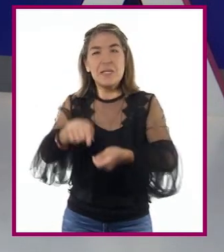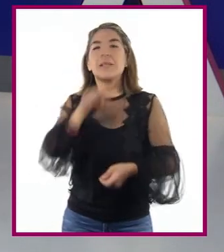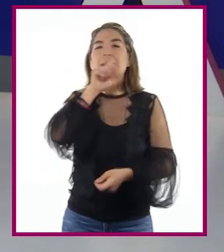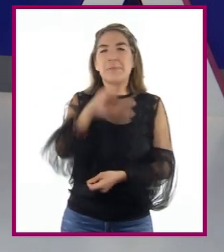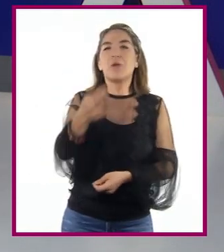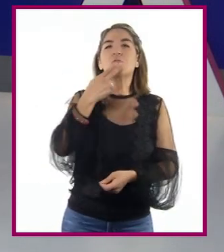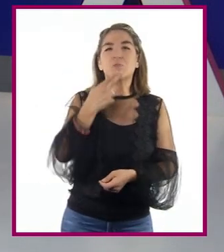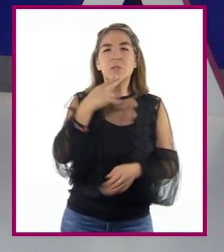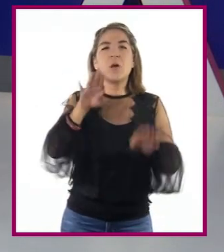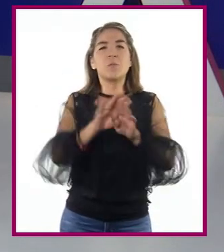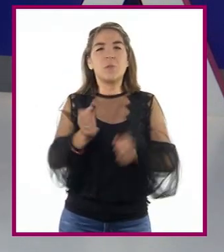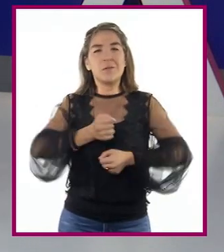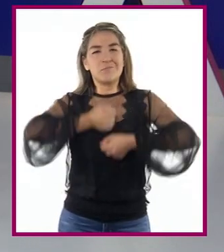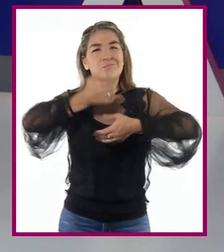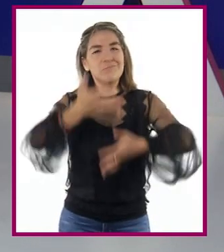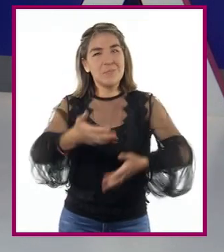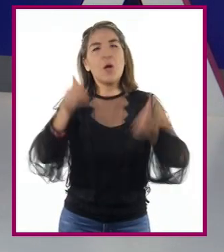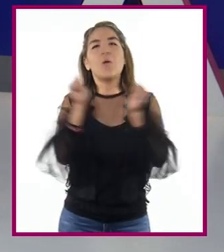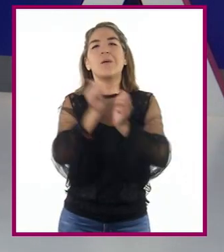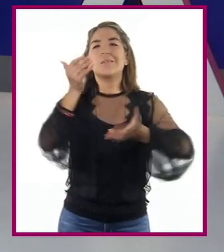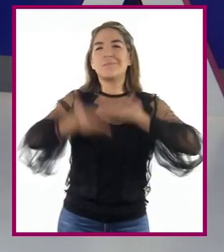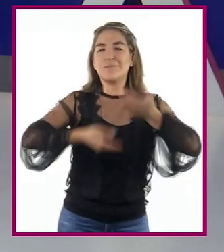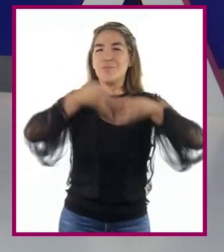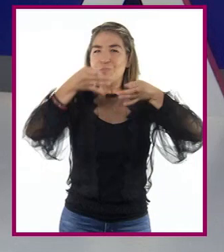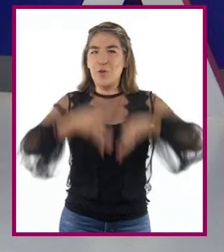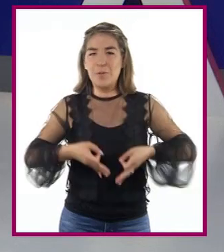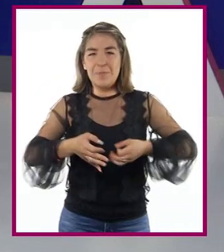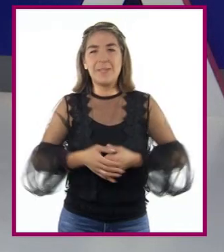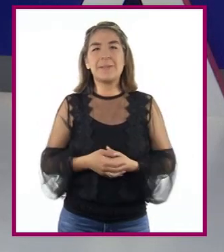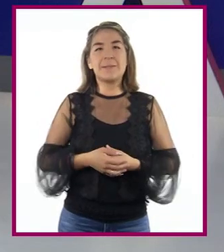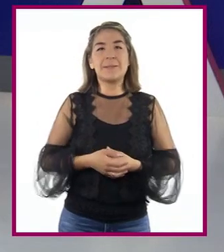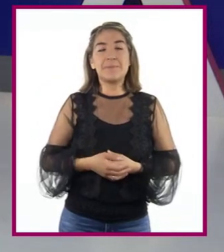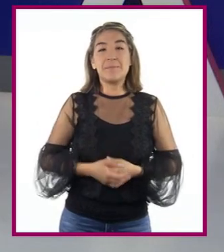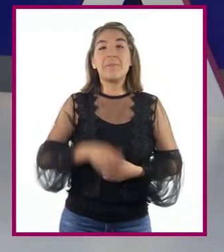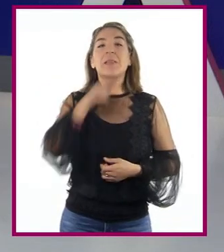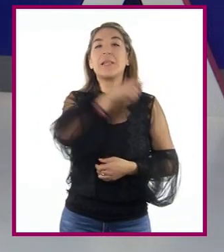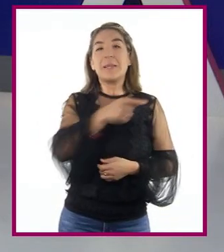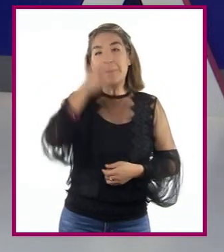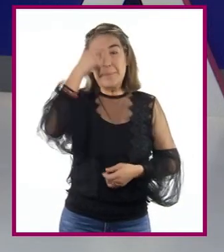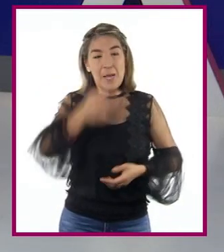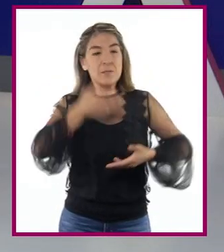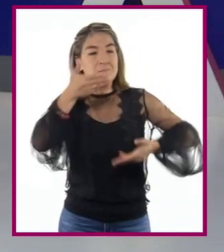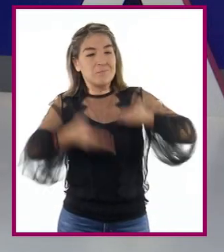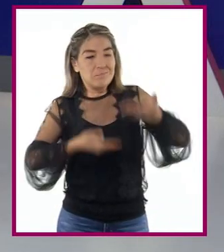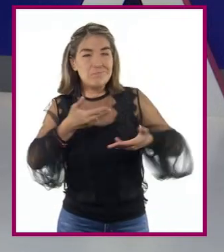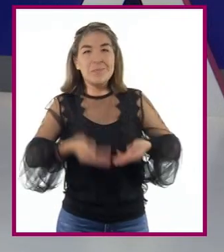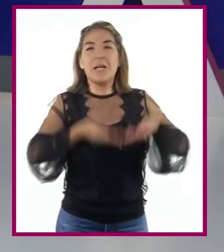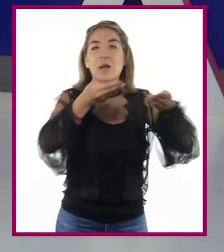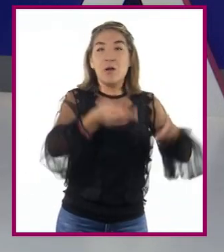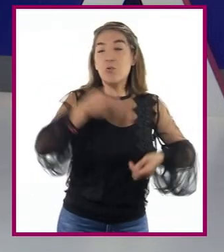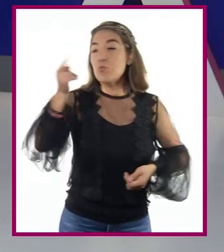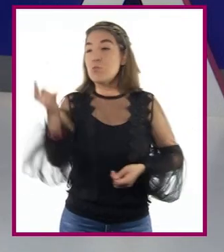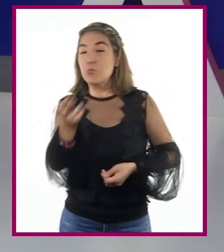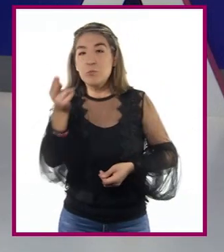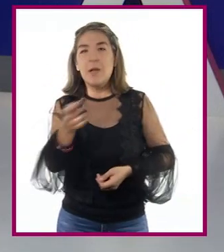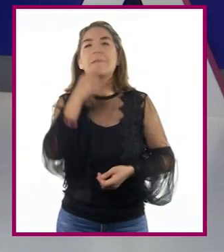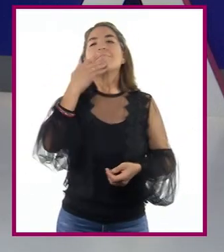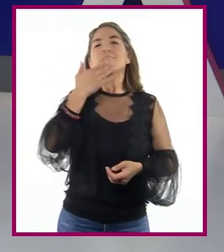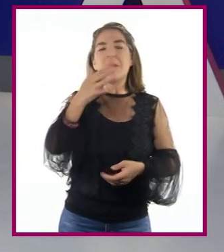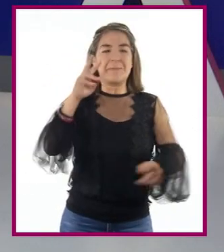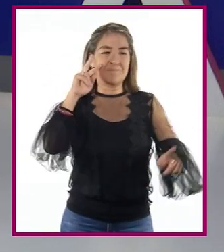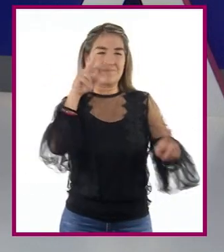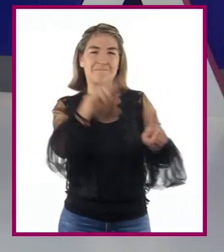expresiones con mayor grado de formalidad, como sirva la presente o que usted atinadamente